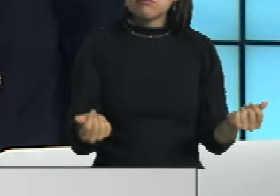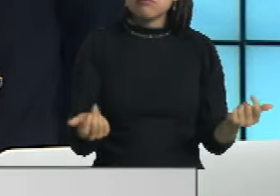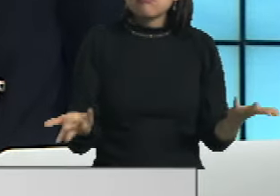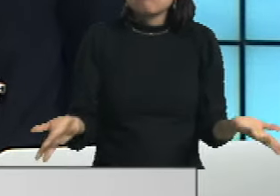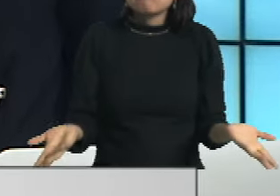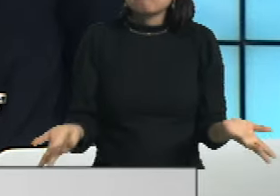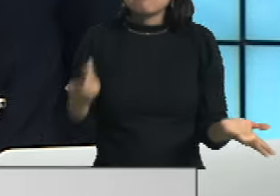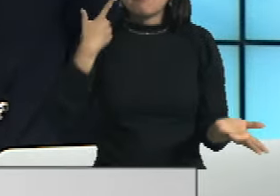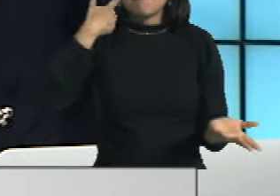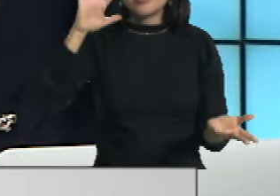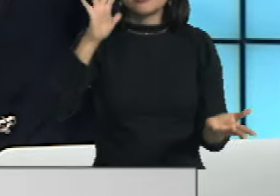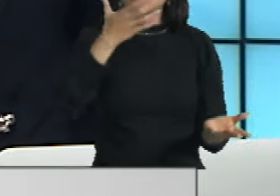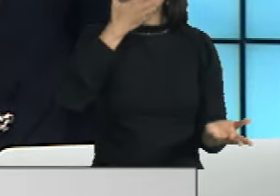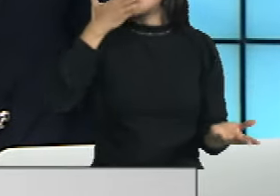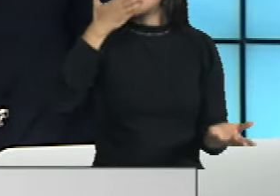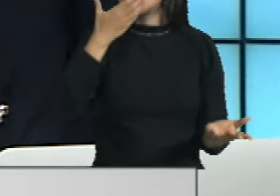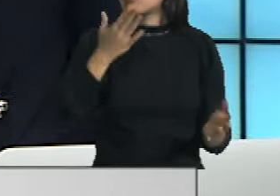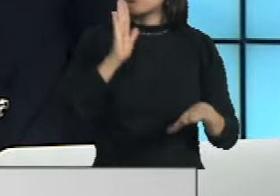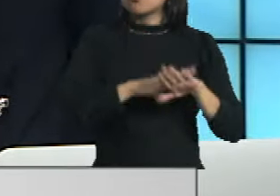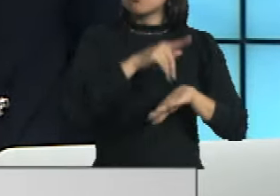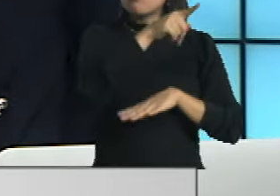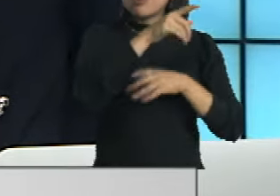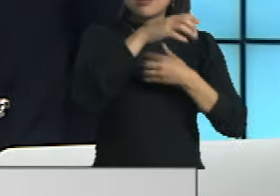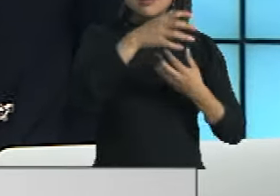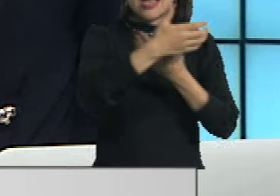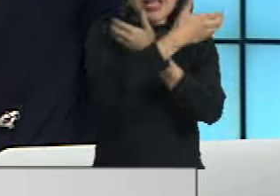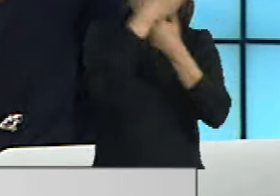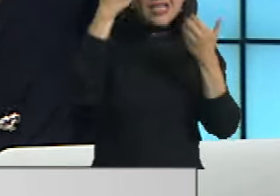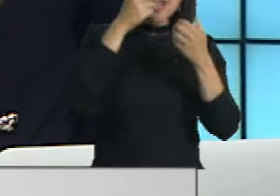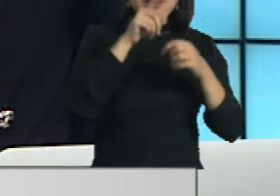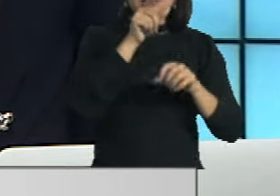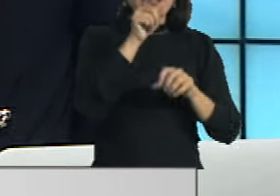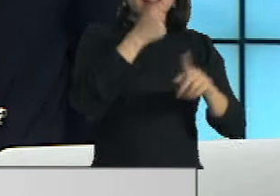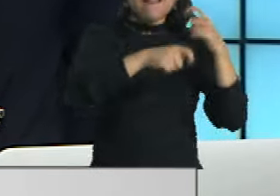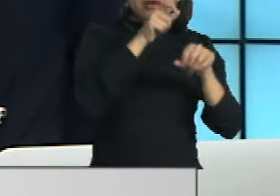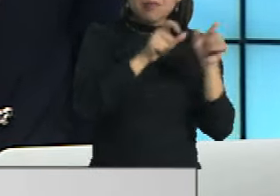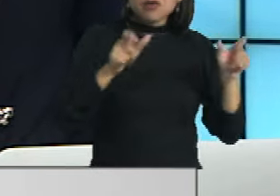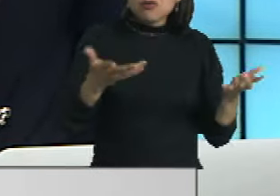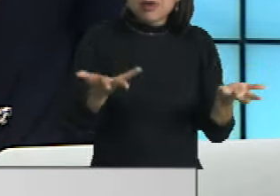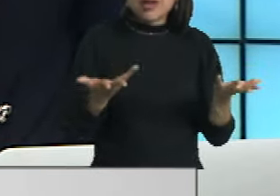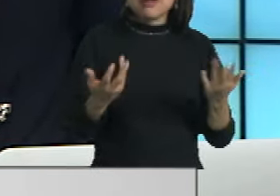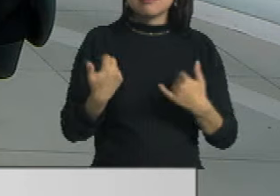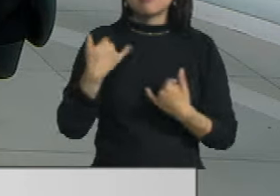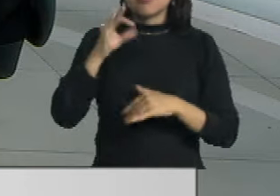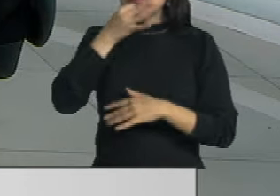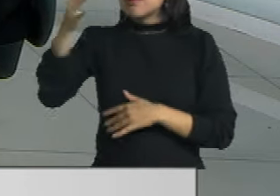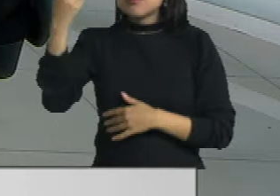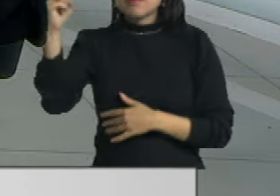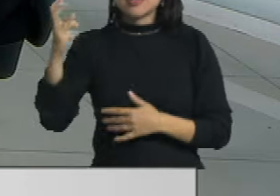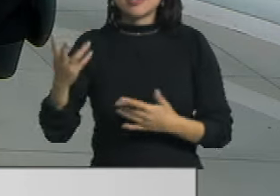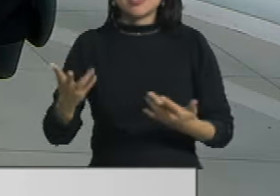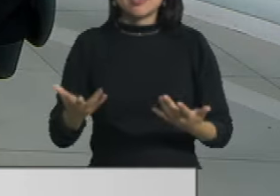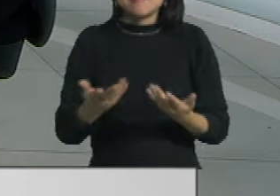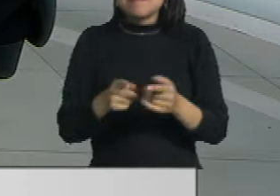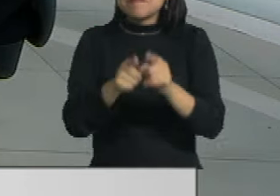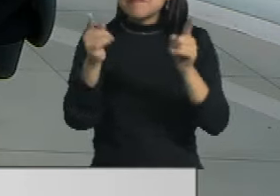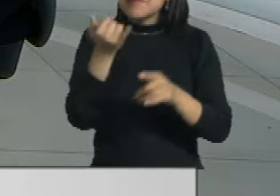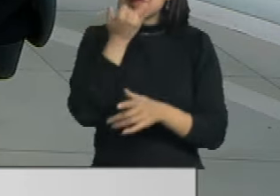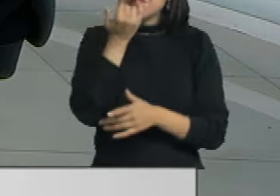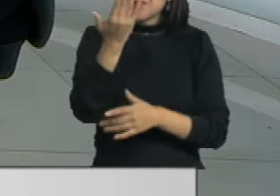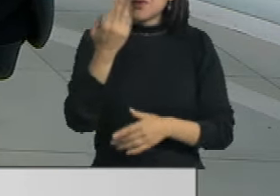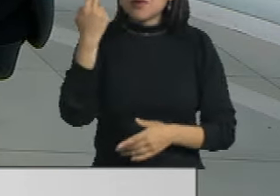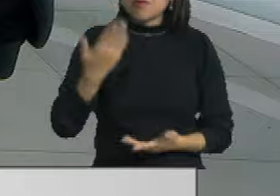información sobre un posible secuestro por parte de una red de trata de personas y ya tienen denuncia en la fiscalía. Hernán Muñoz nos amplía los detalles de esta